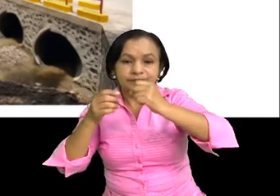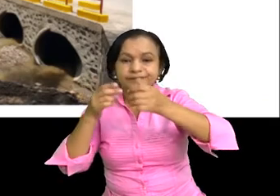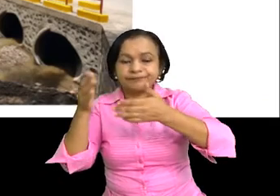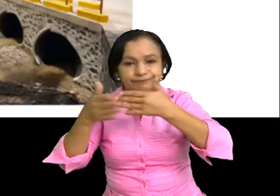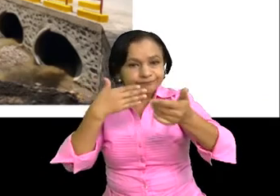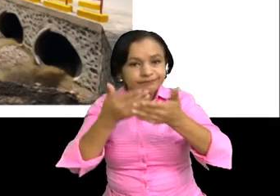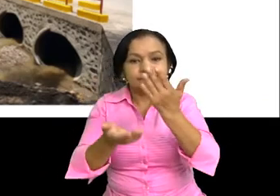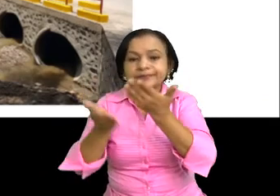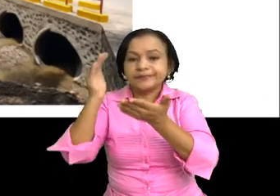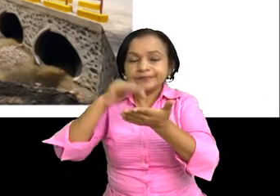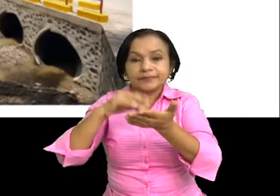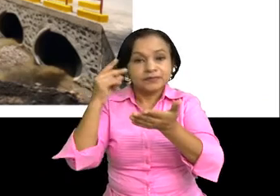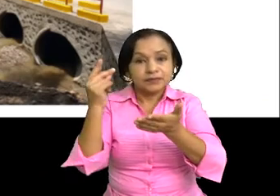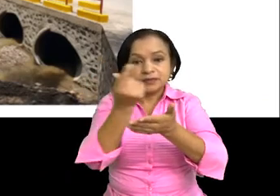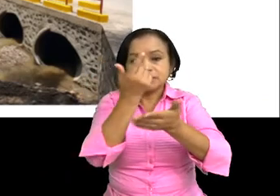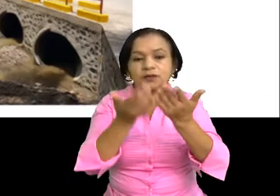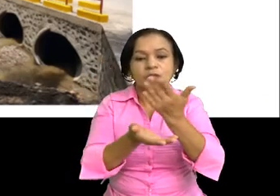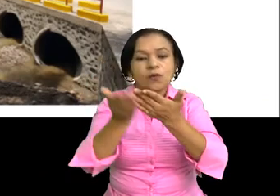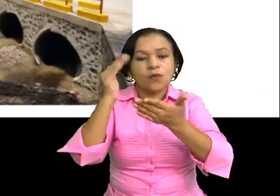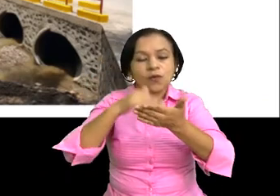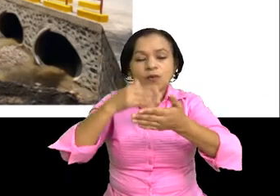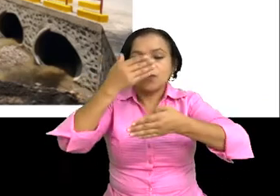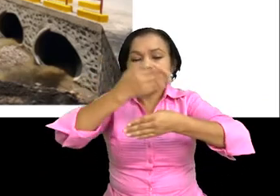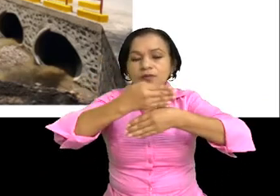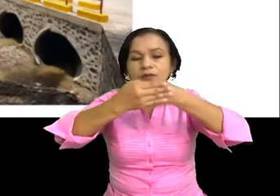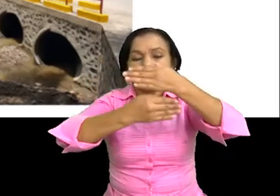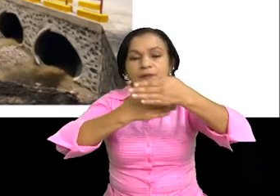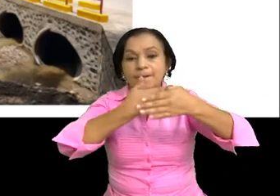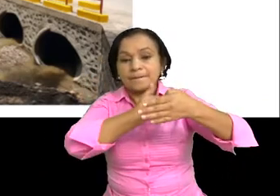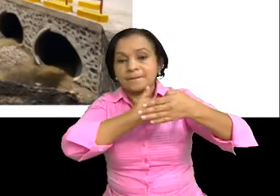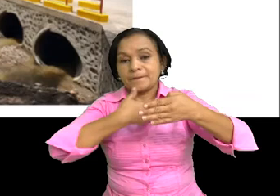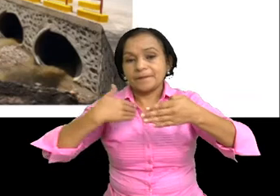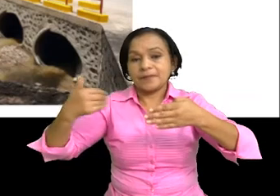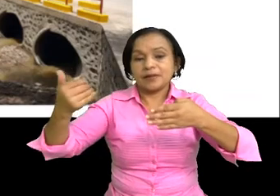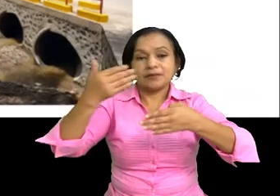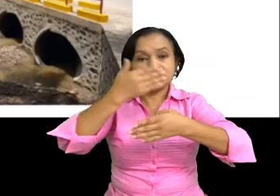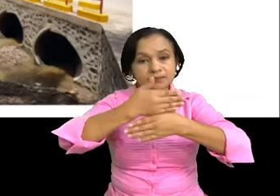procedimos a su restitución con una obra de mucha mayor calidad.